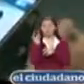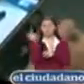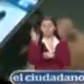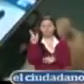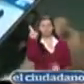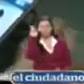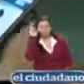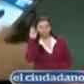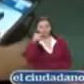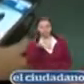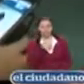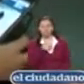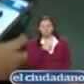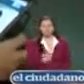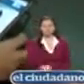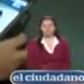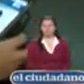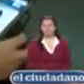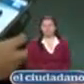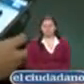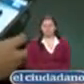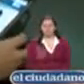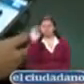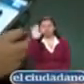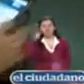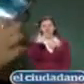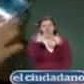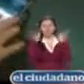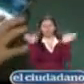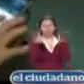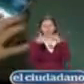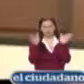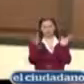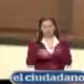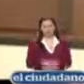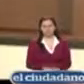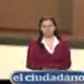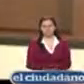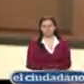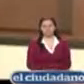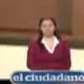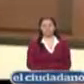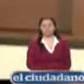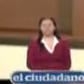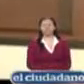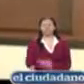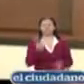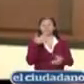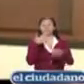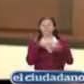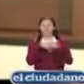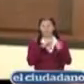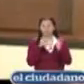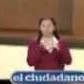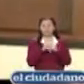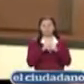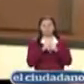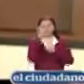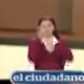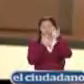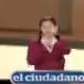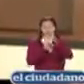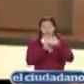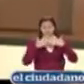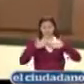a mí. Pase, un momento, le abro la puerta. En el caso que el visitante sea